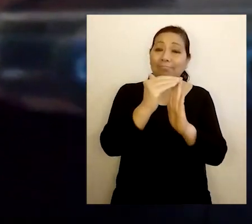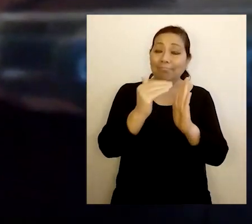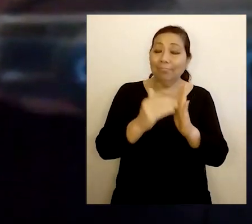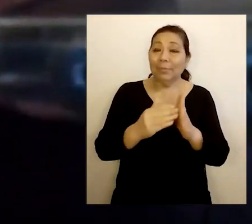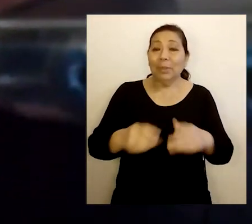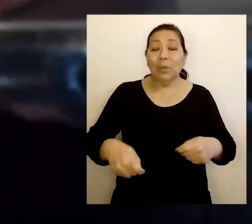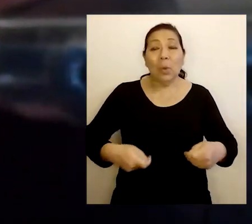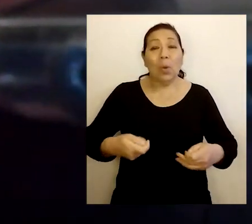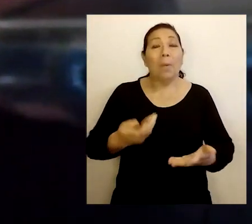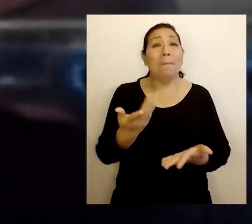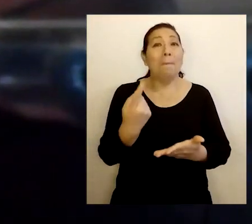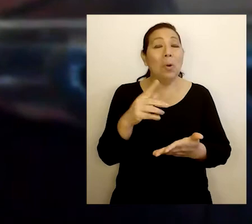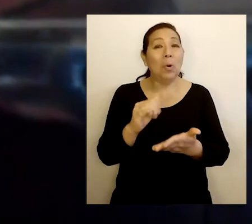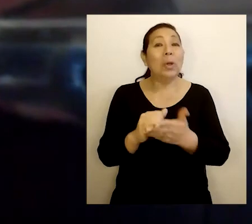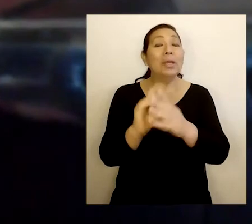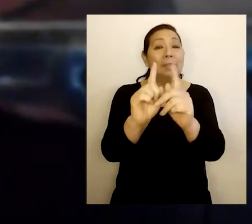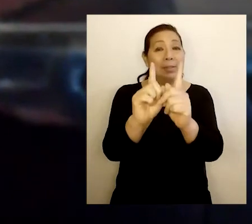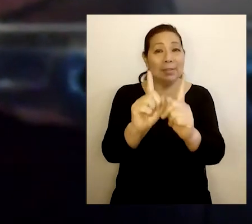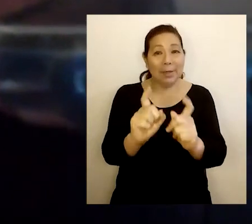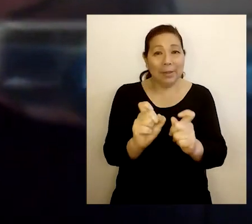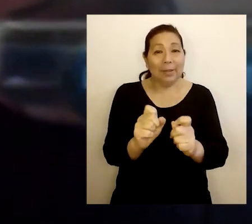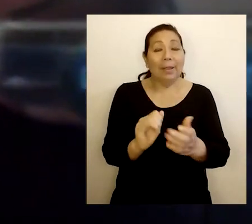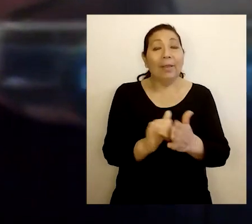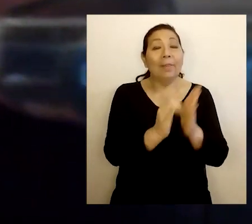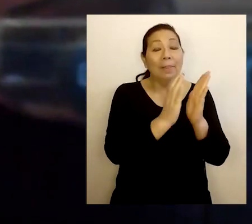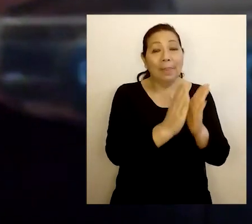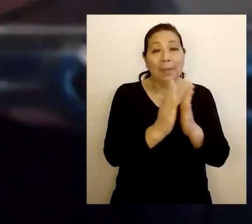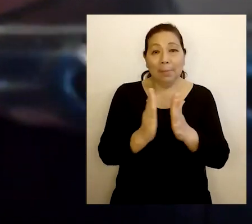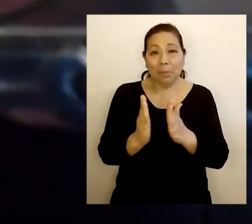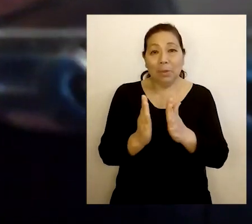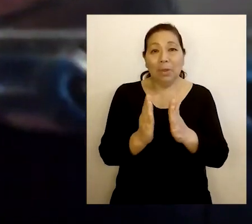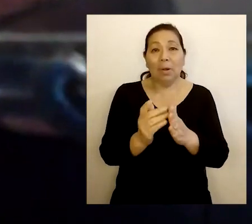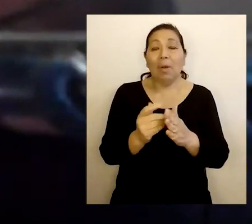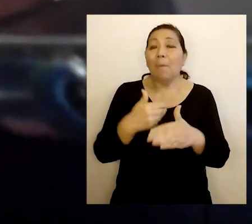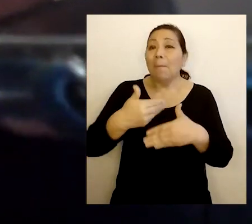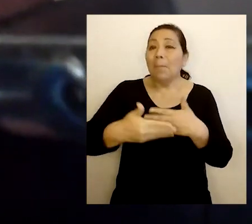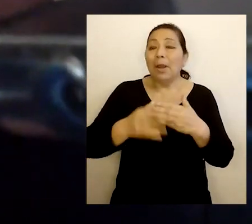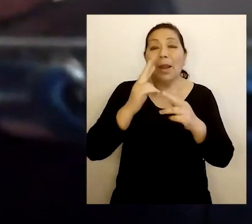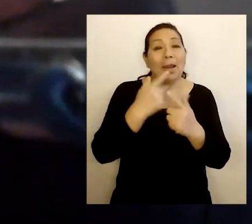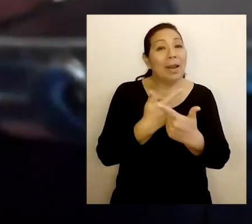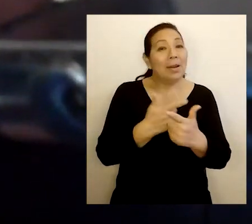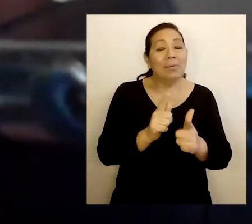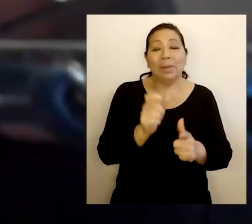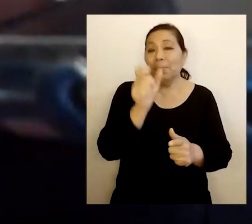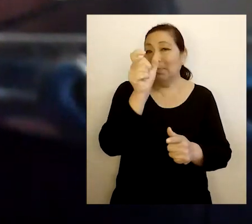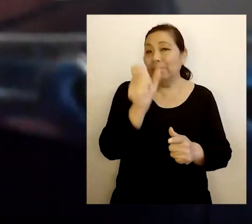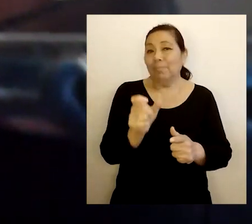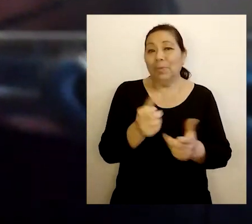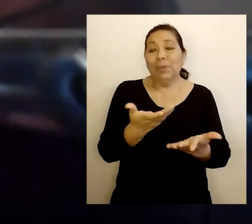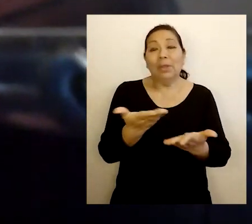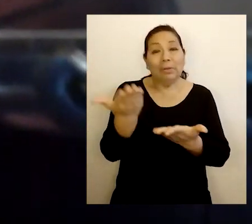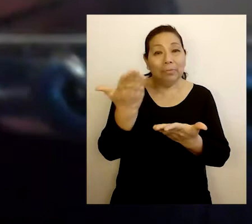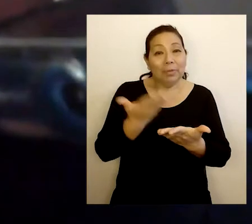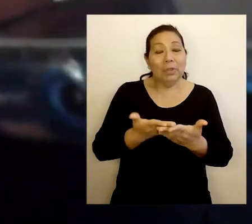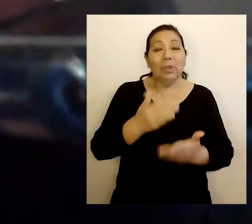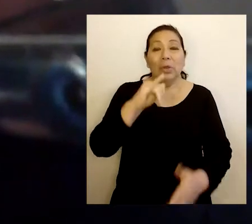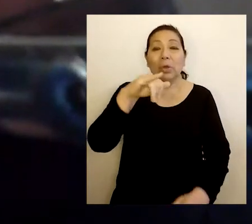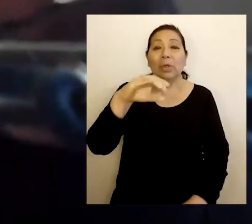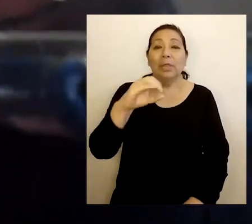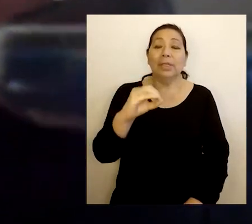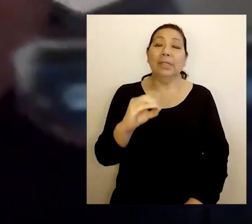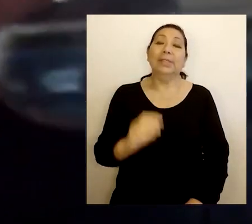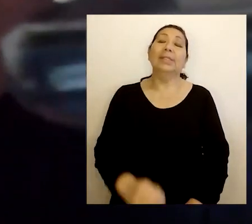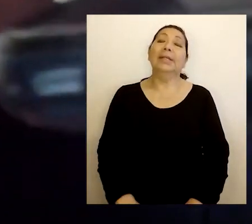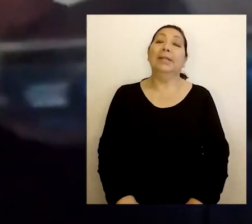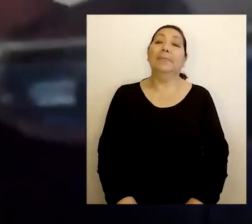acto jurisdiccional cuestionado determina una evidente vulneración de la libertad individual del recurrente José Guillermo